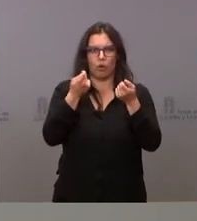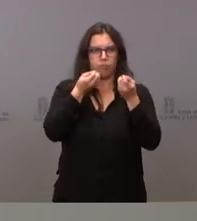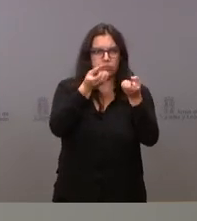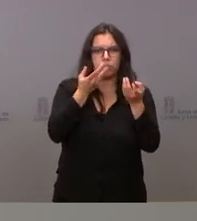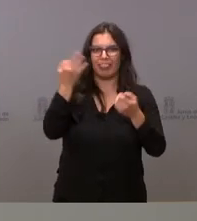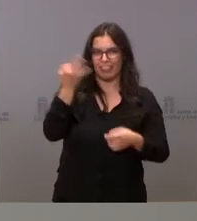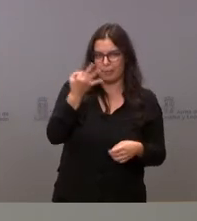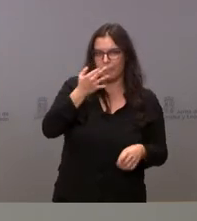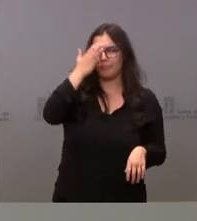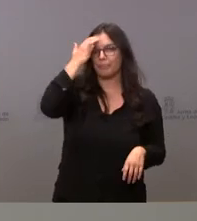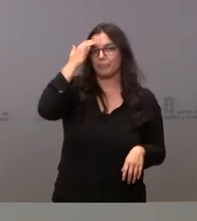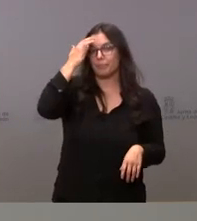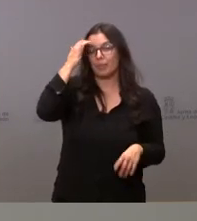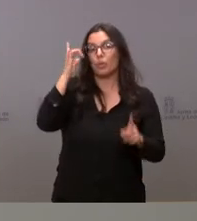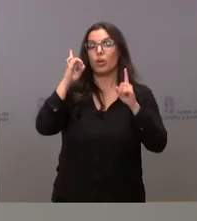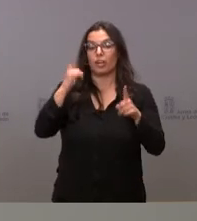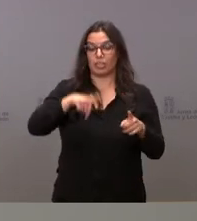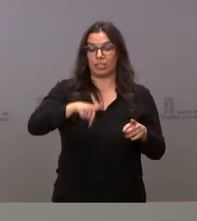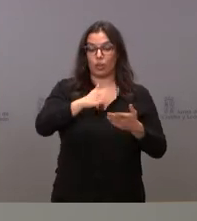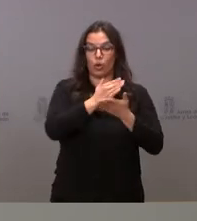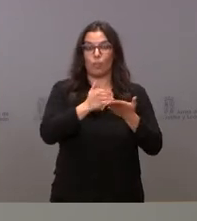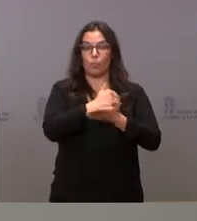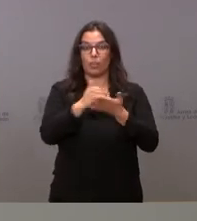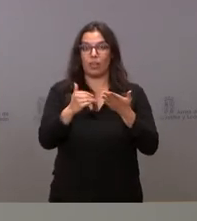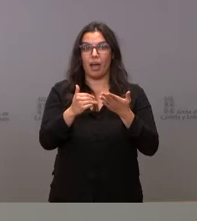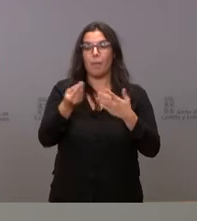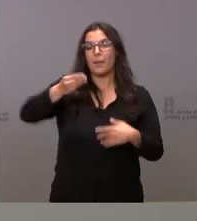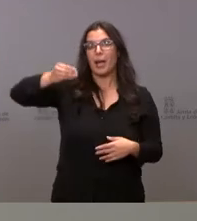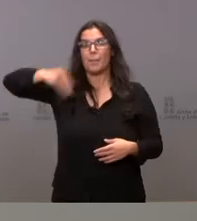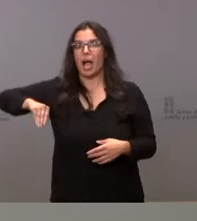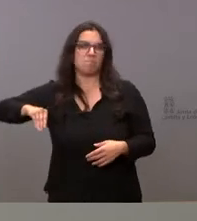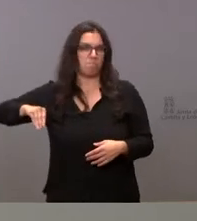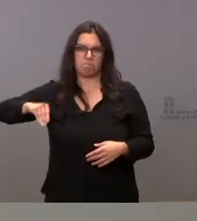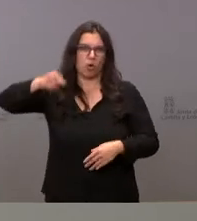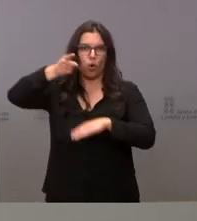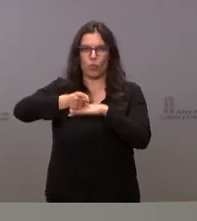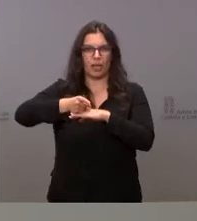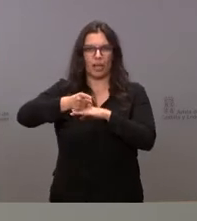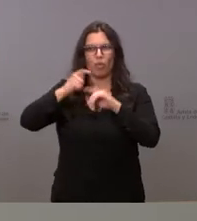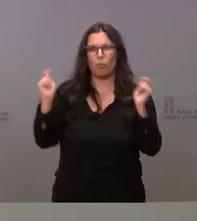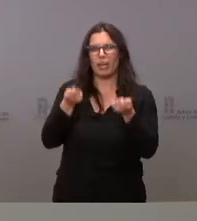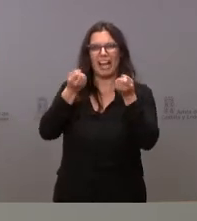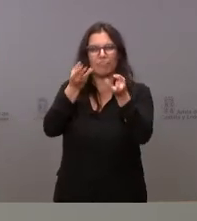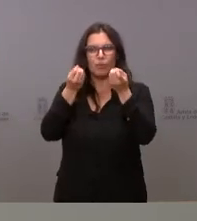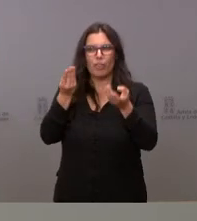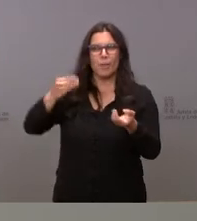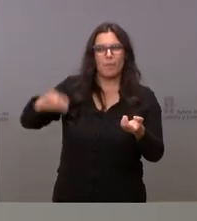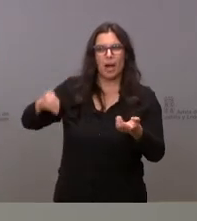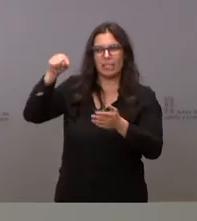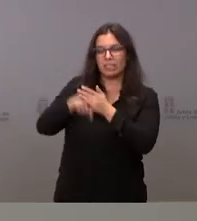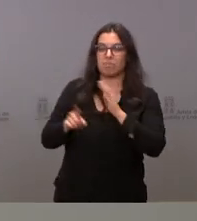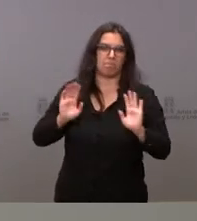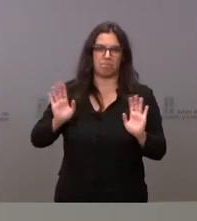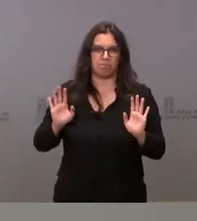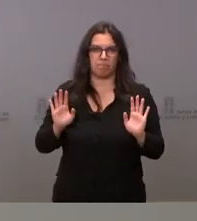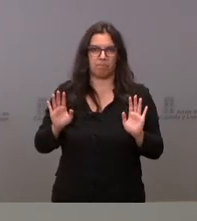locales, en el caso de la comunidad autónoma no se añaden en principio mayores obligaciones de publicar información. Digo, no se